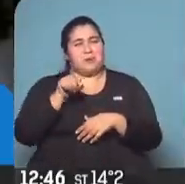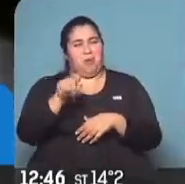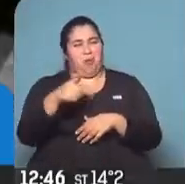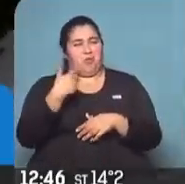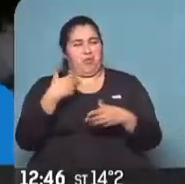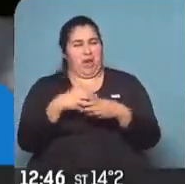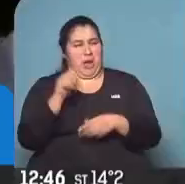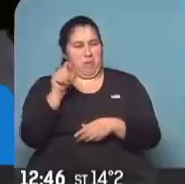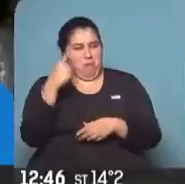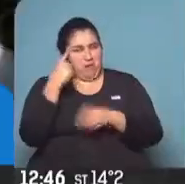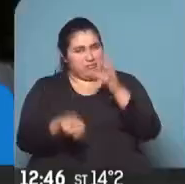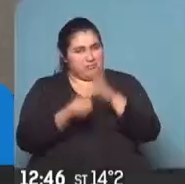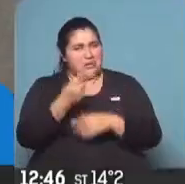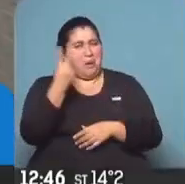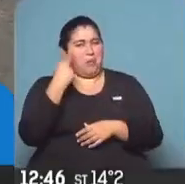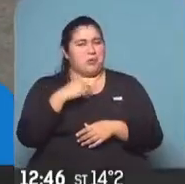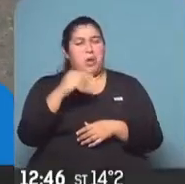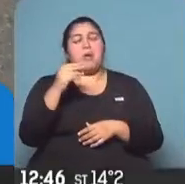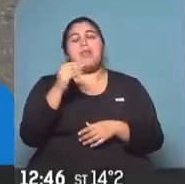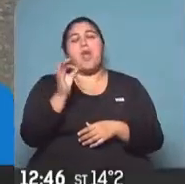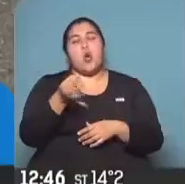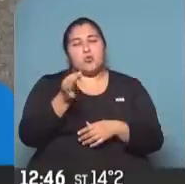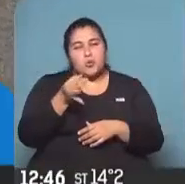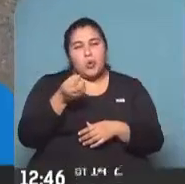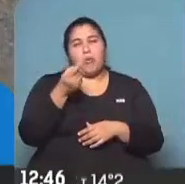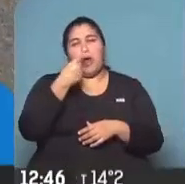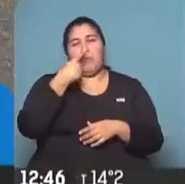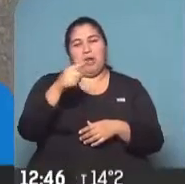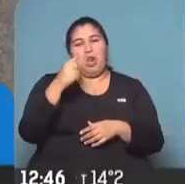este batallón condenado el 29 de octubre de 1901